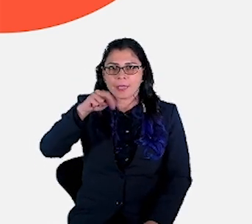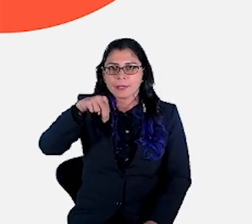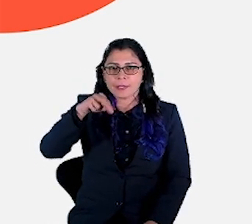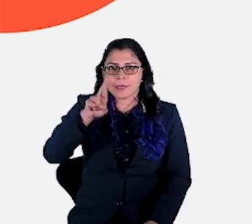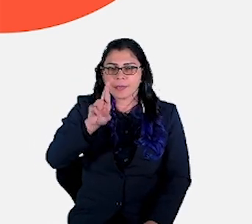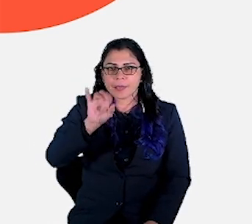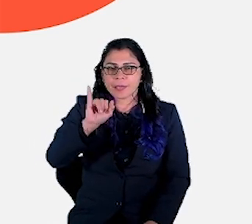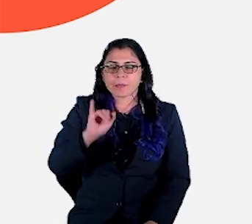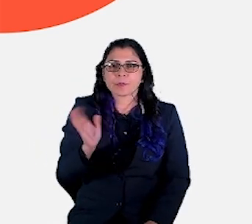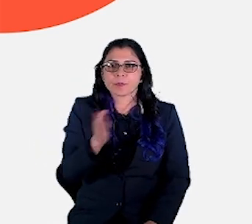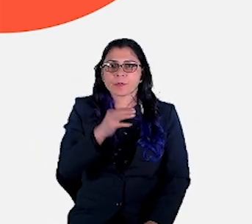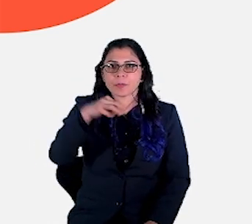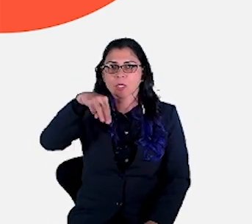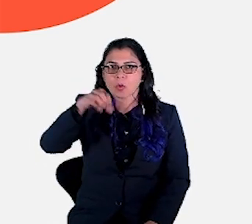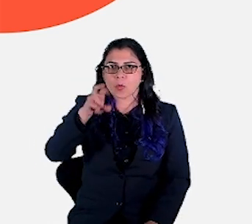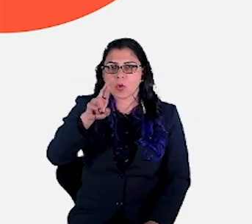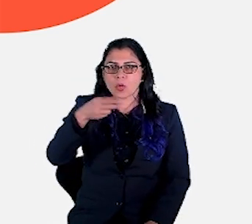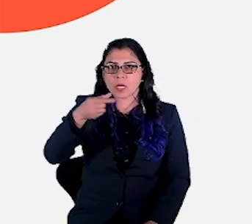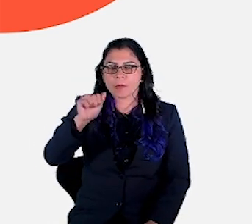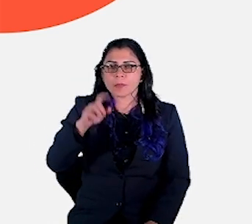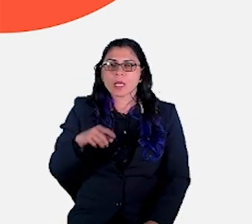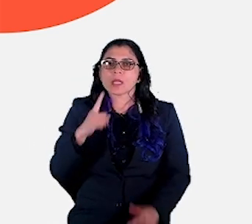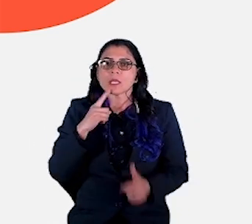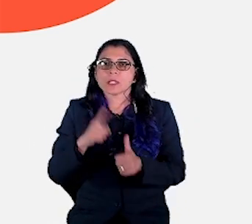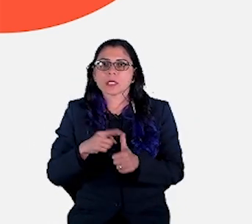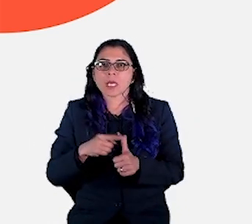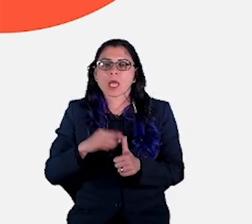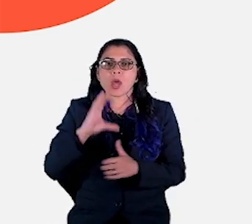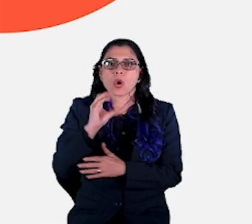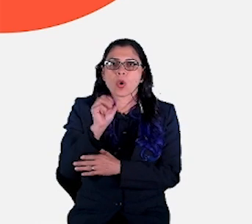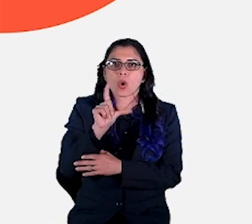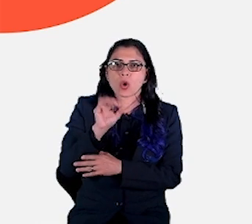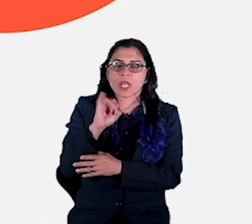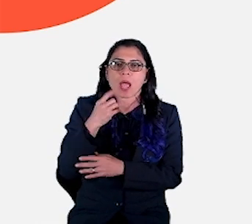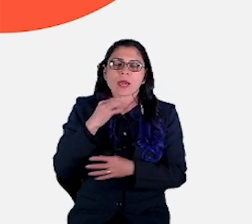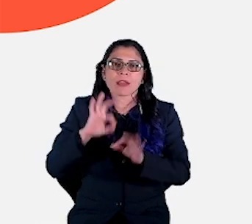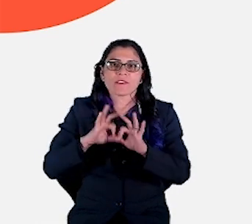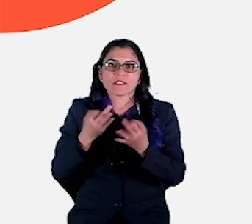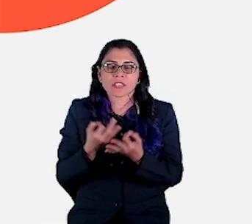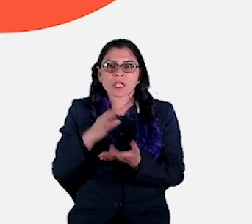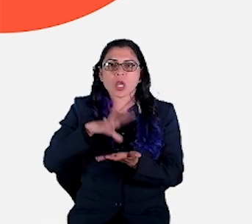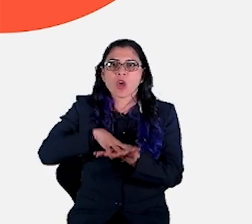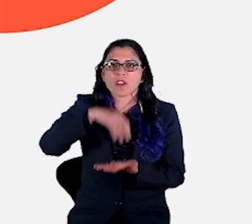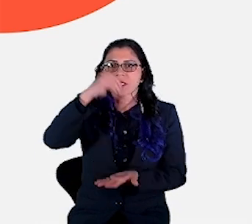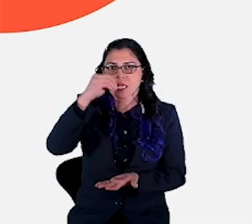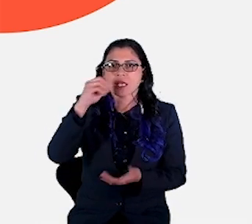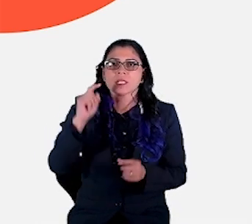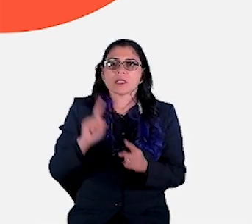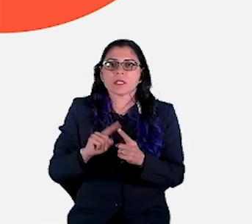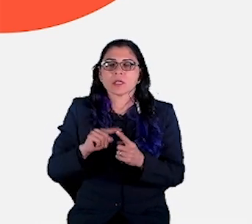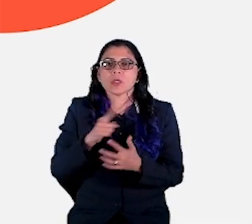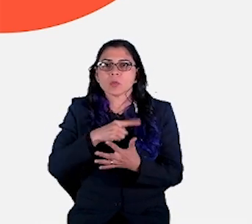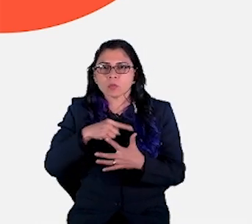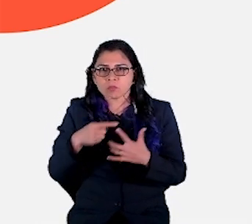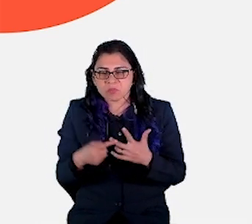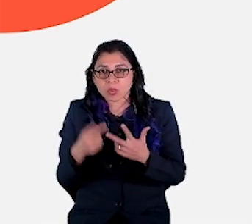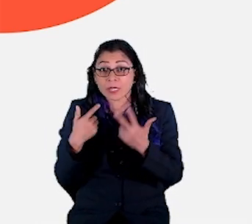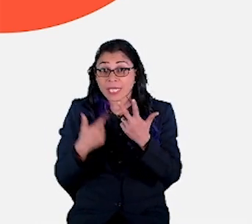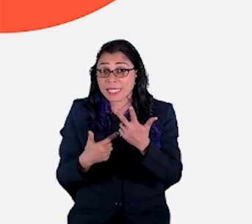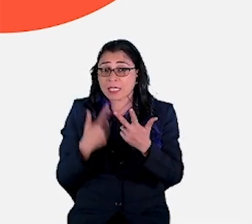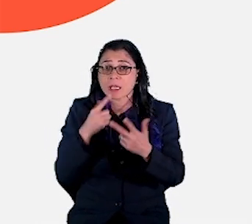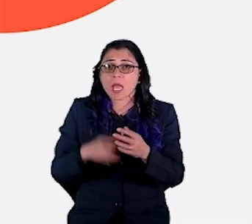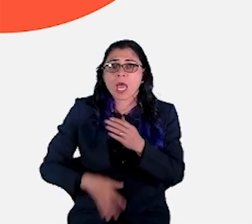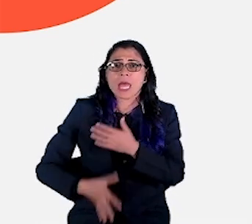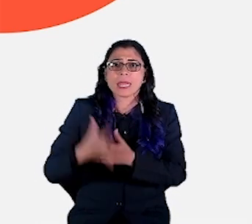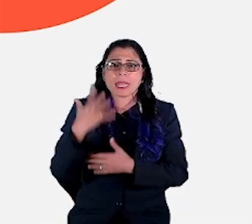eh tres estilos el colonial el español y el americano y el francés eh habla de nuestro tiempo de la